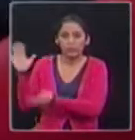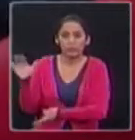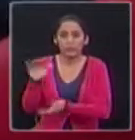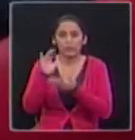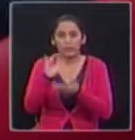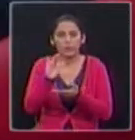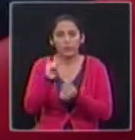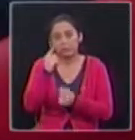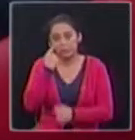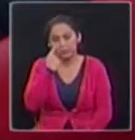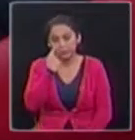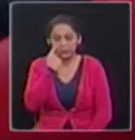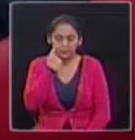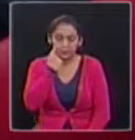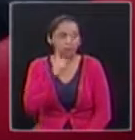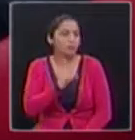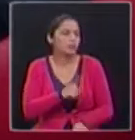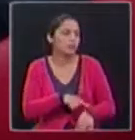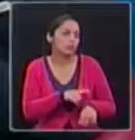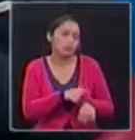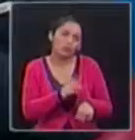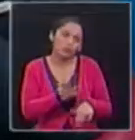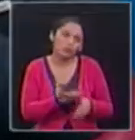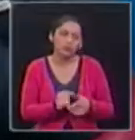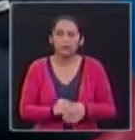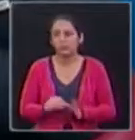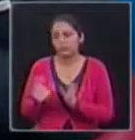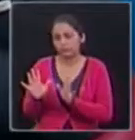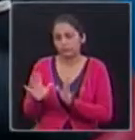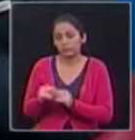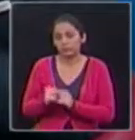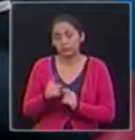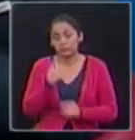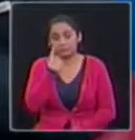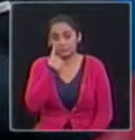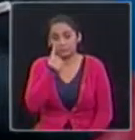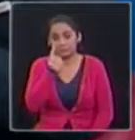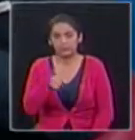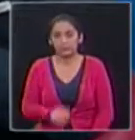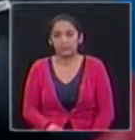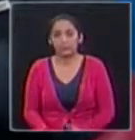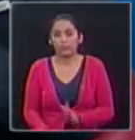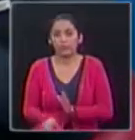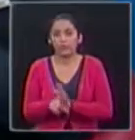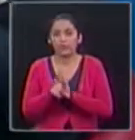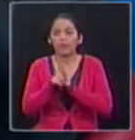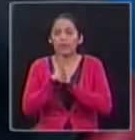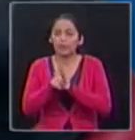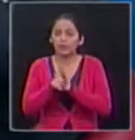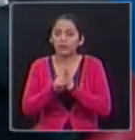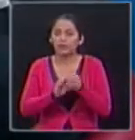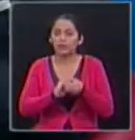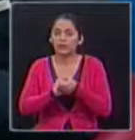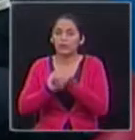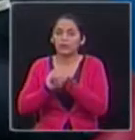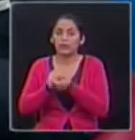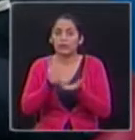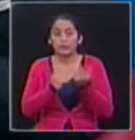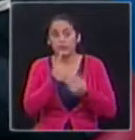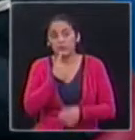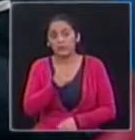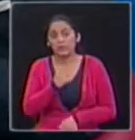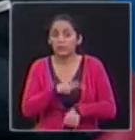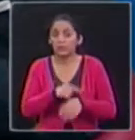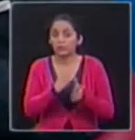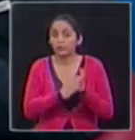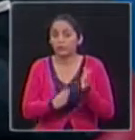podrían alargar un año más, ¿no? Está bien. Por ejemplo, tenían la mayoría inclusive de poder la ley de solidaridad y corresponsabilidad alargarlo un año más. Ya. Vimos que